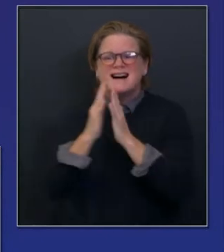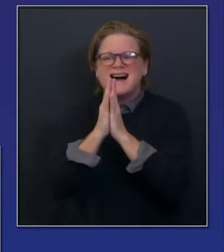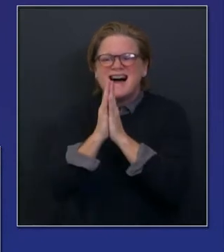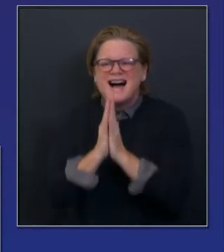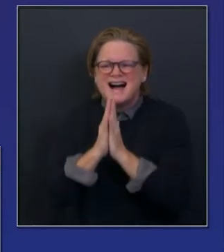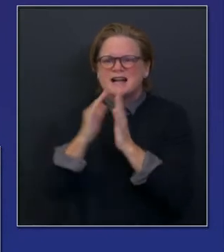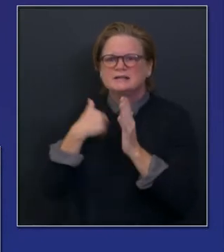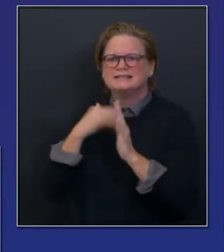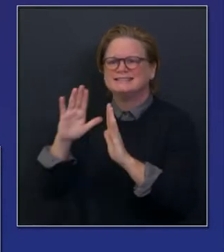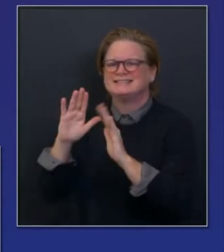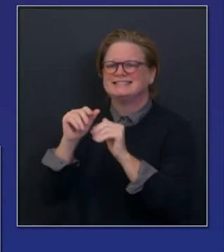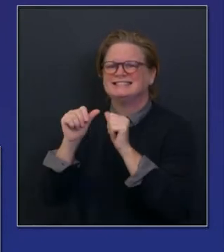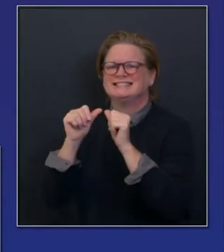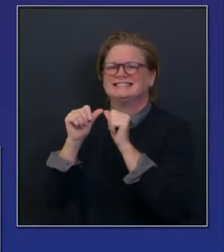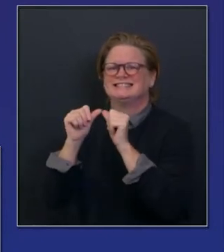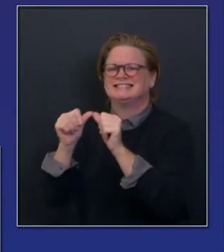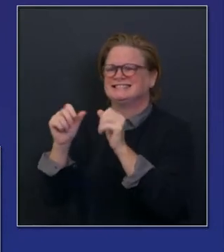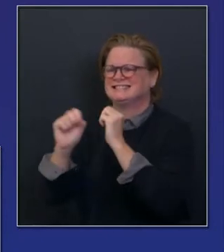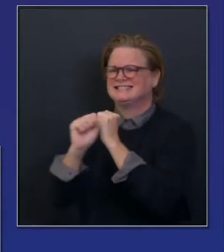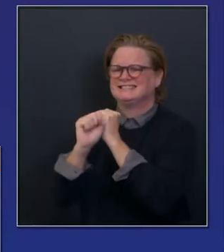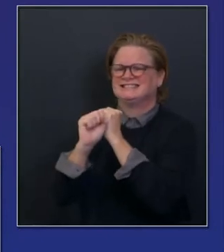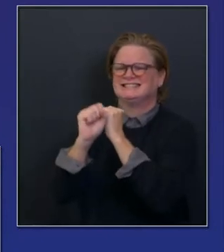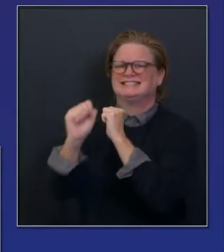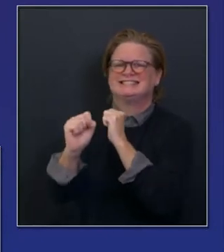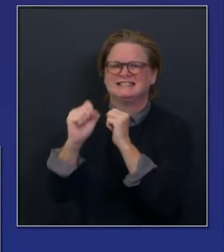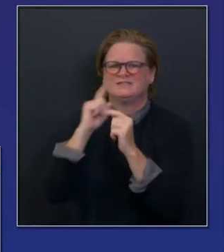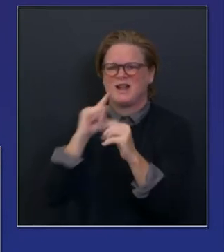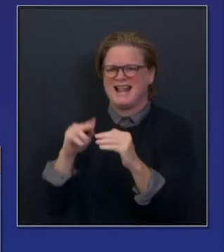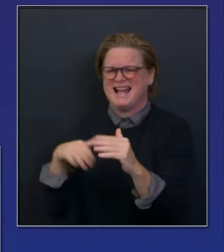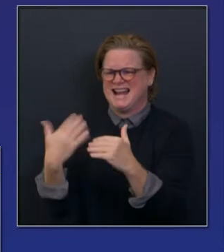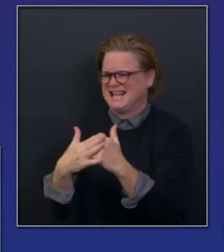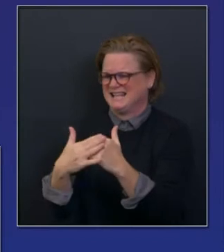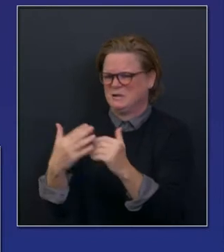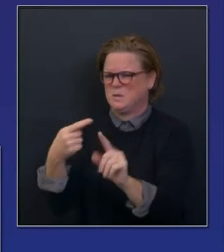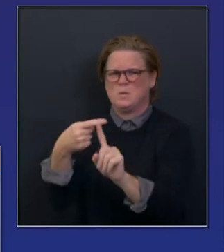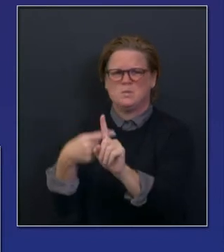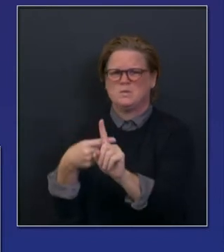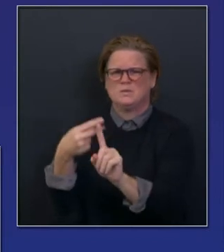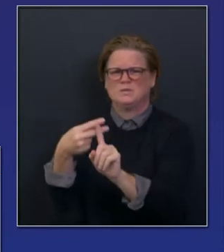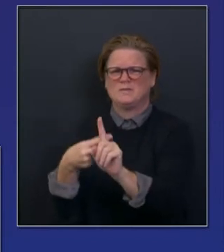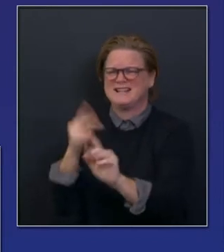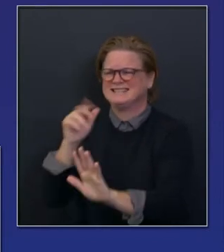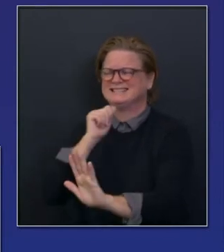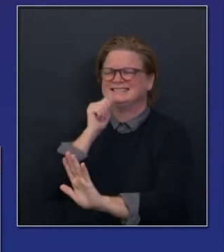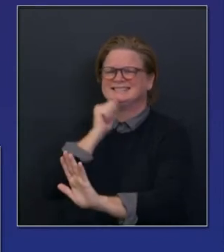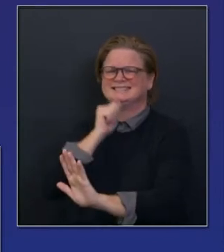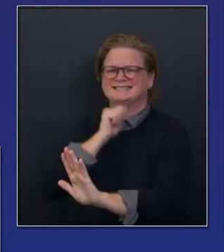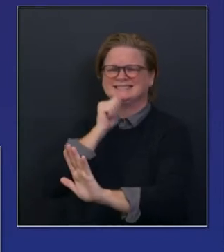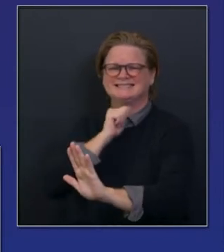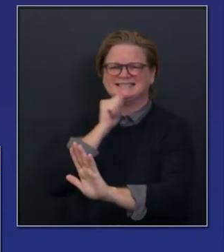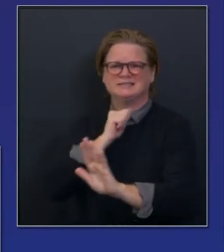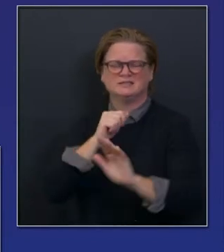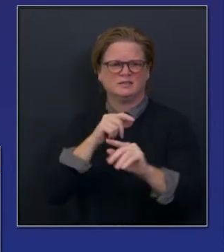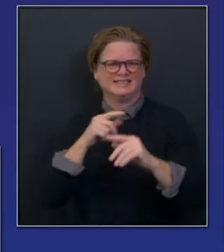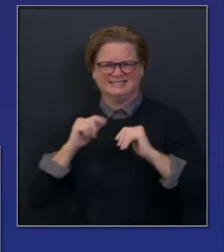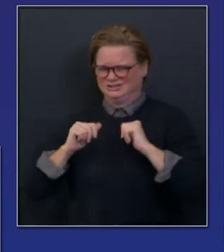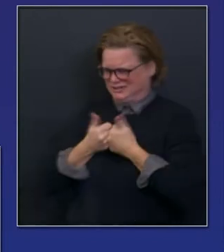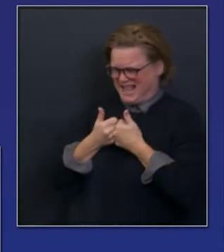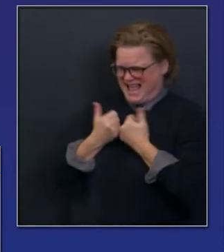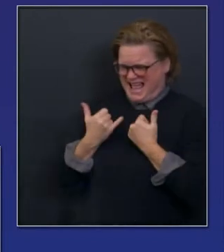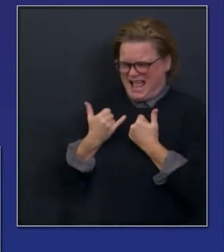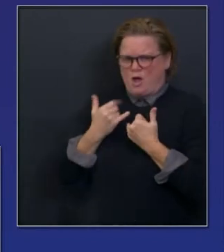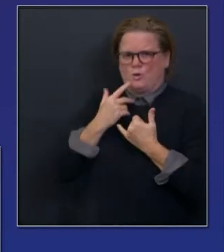un poquito más cada día en estos momentos muy difíciles y en las próximas semanas y